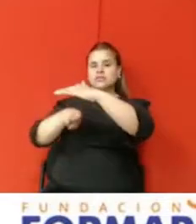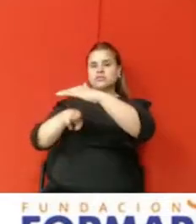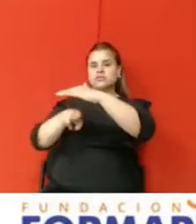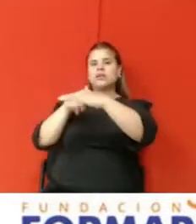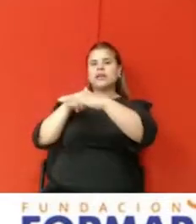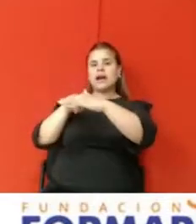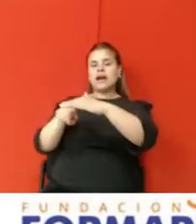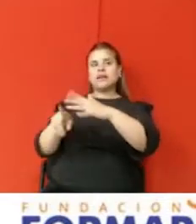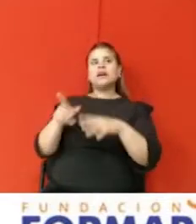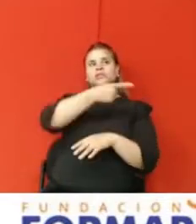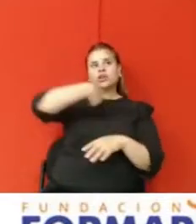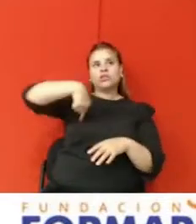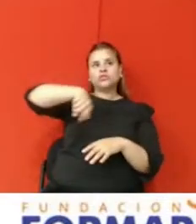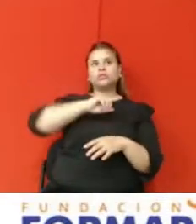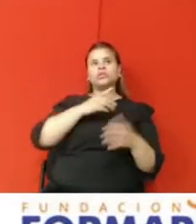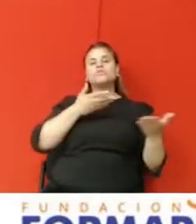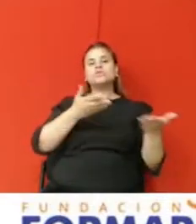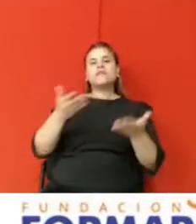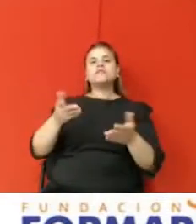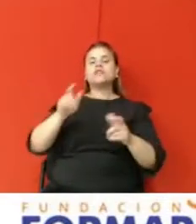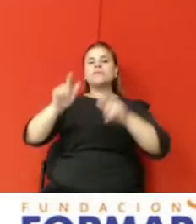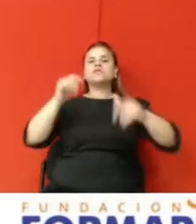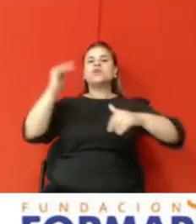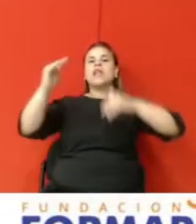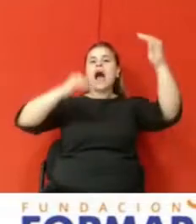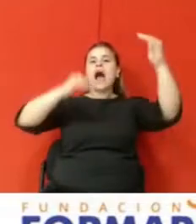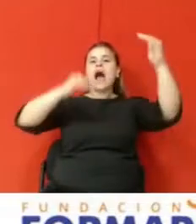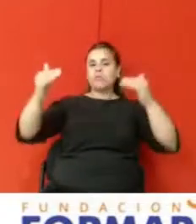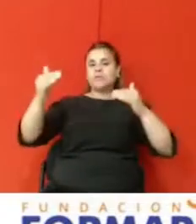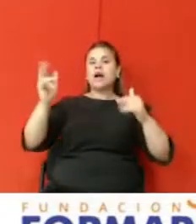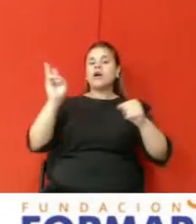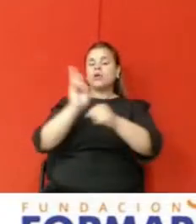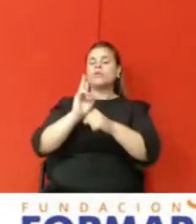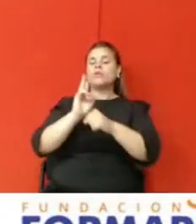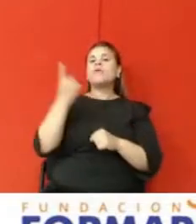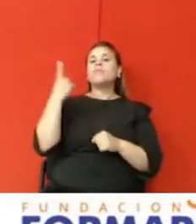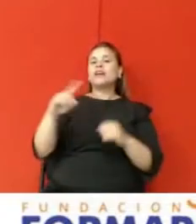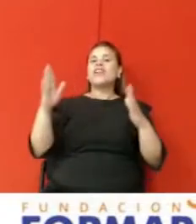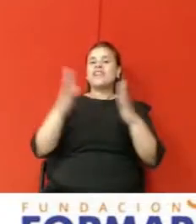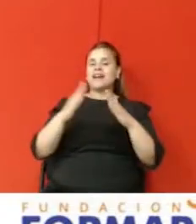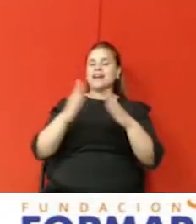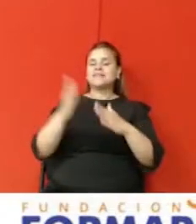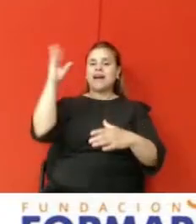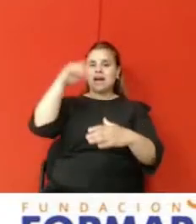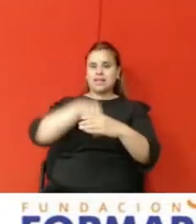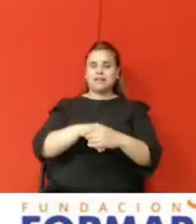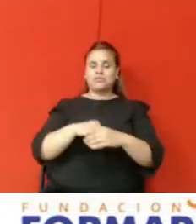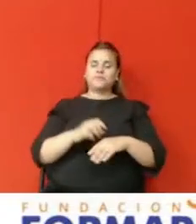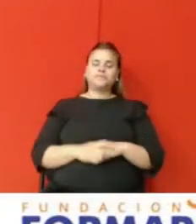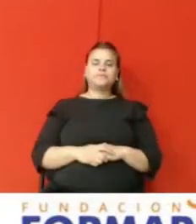al cuidado de las personas mayores, pero en este caso en el domicilio. Los pacientes en terapia intensiva,